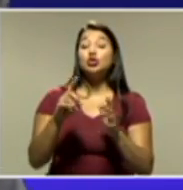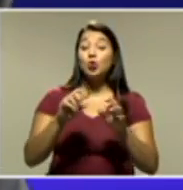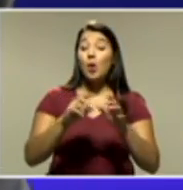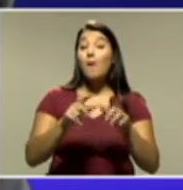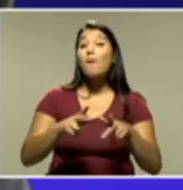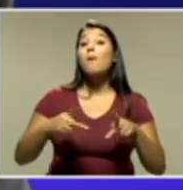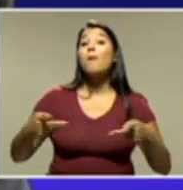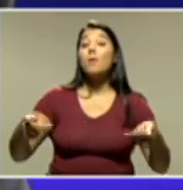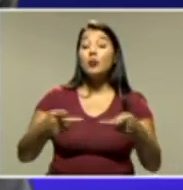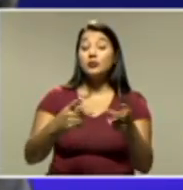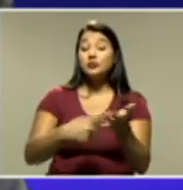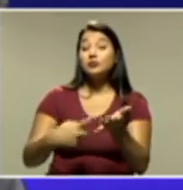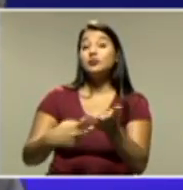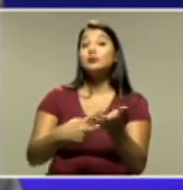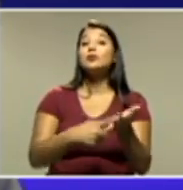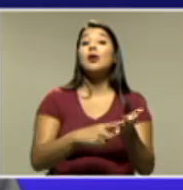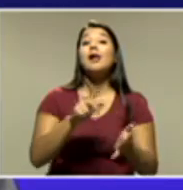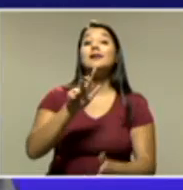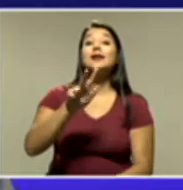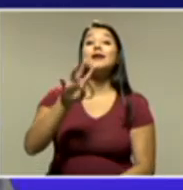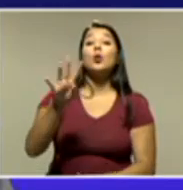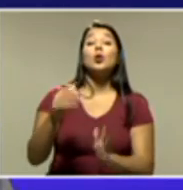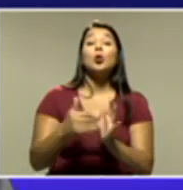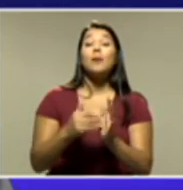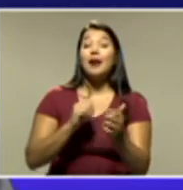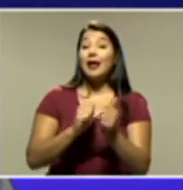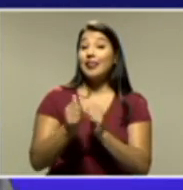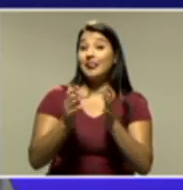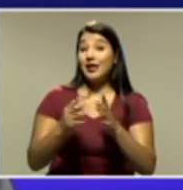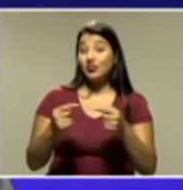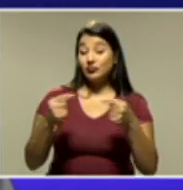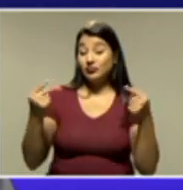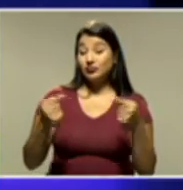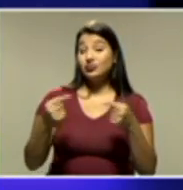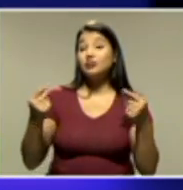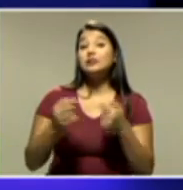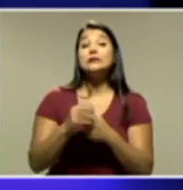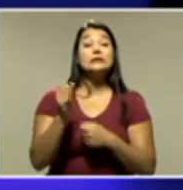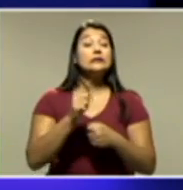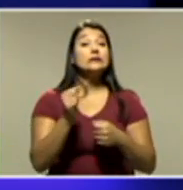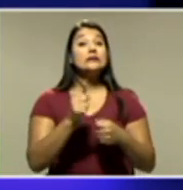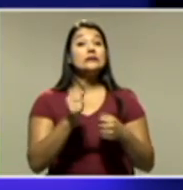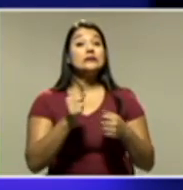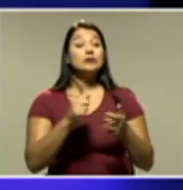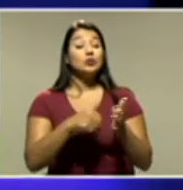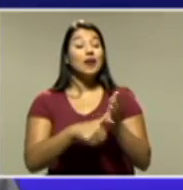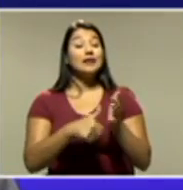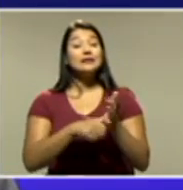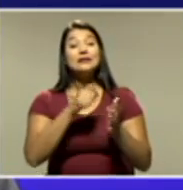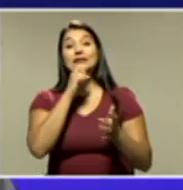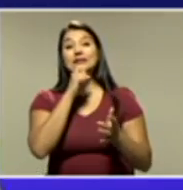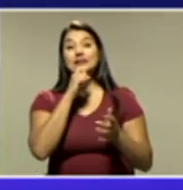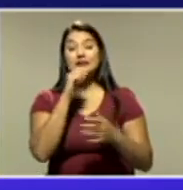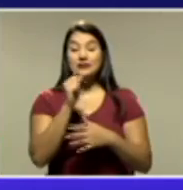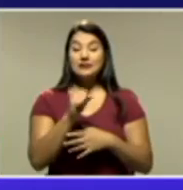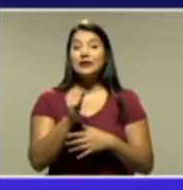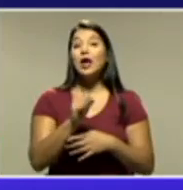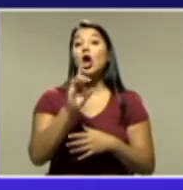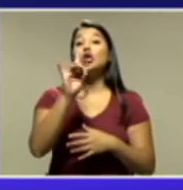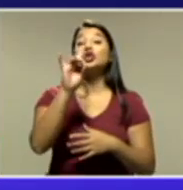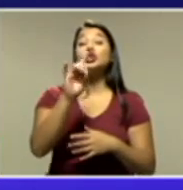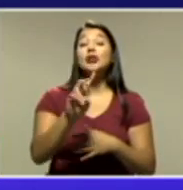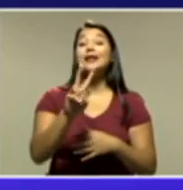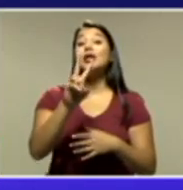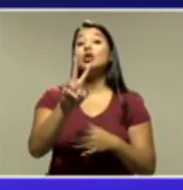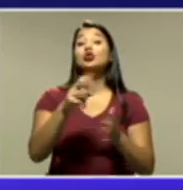puestos en disputa. ¿Quiénes se lo disputan? 34.000 candidatos. Claro, es una elección, es una mega elección. Es una mega elección, son